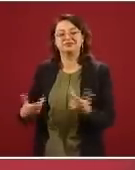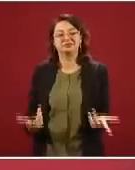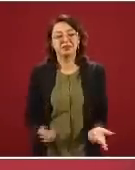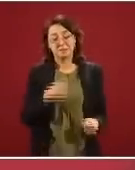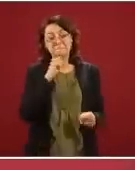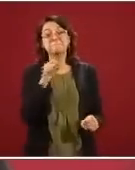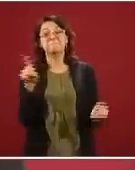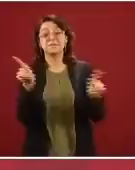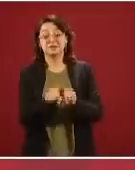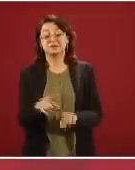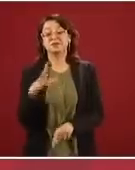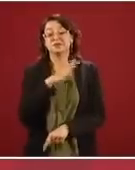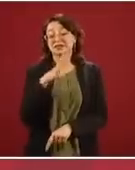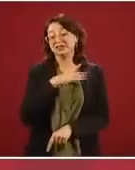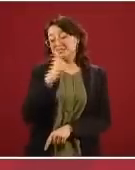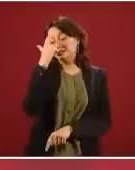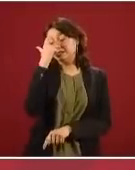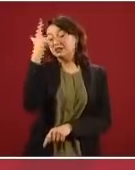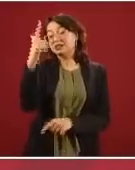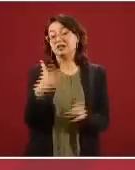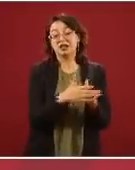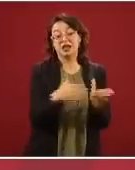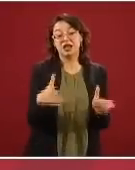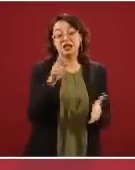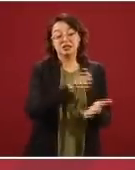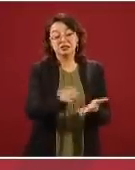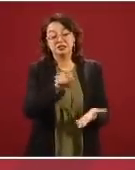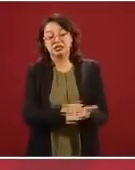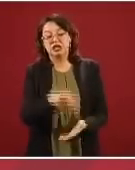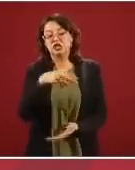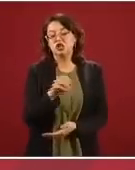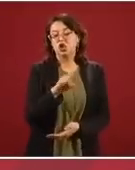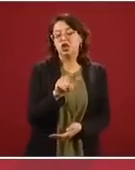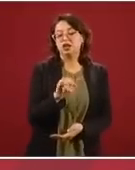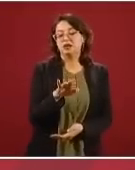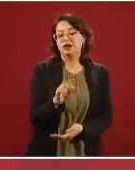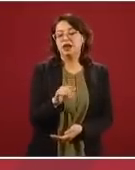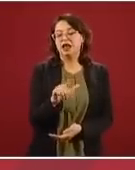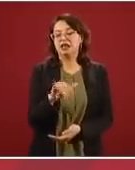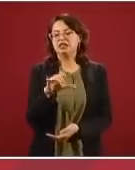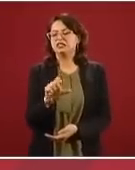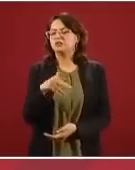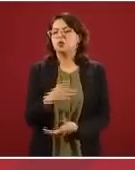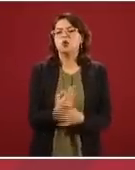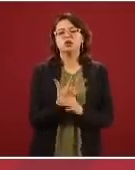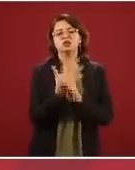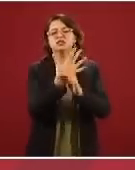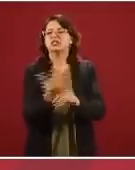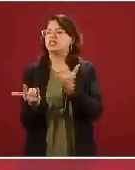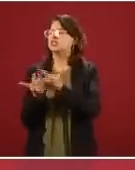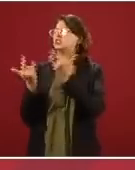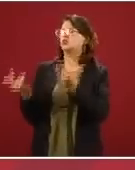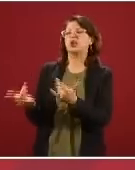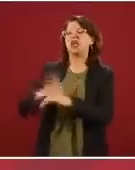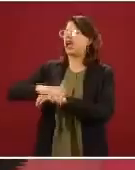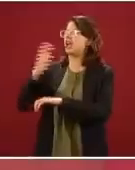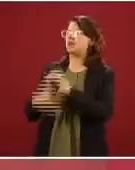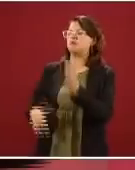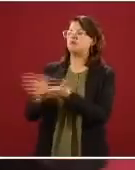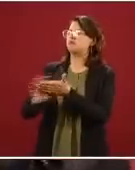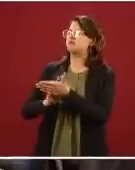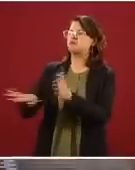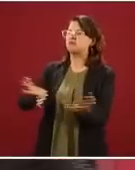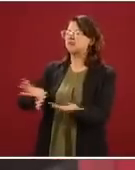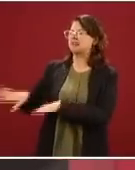famoso, ideólogo del neoliberalismo, que hablaba del fin de la historia. Lo importante era